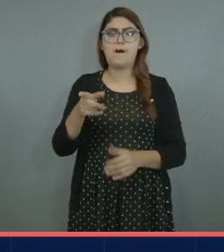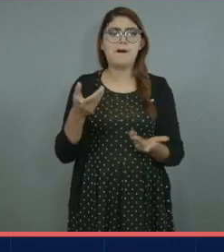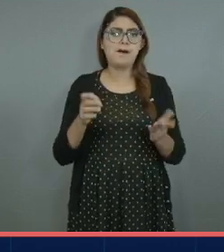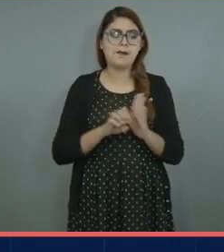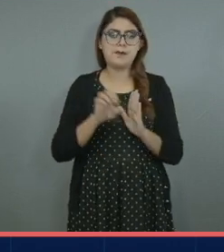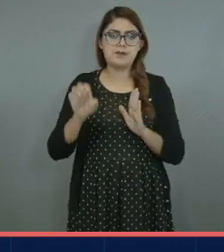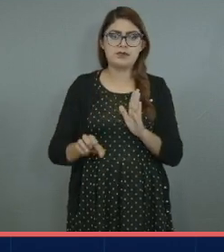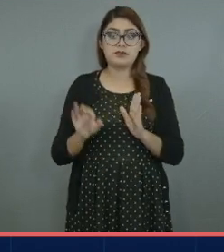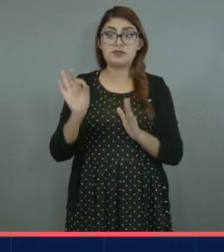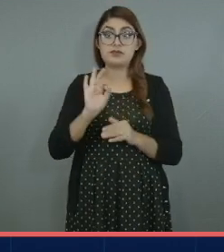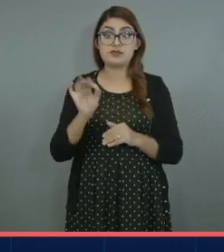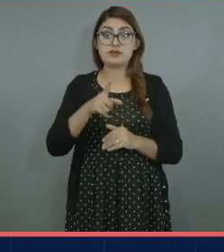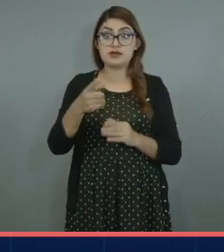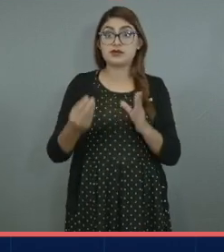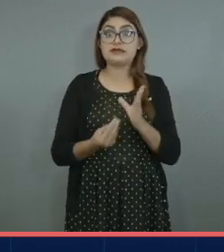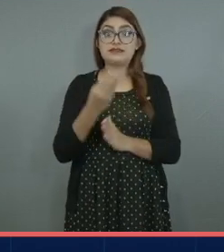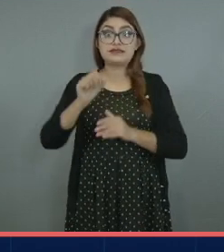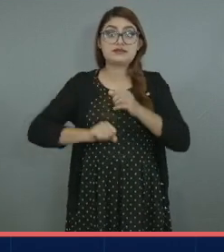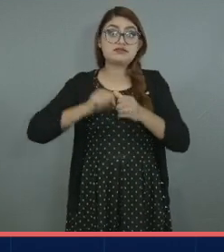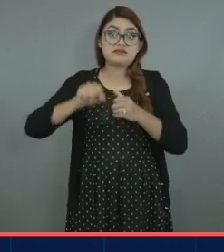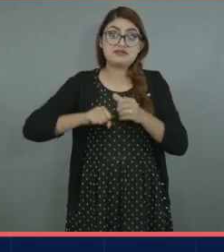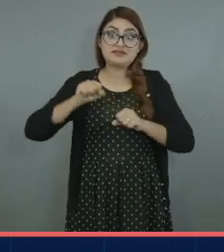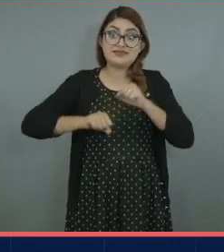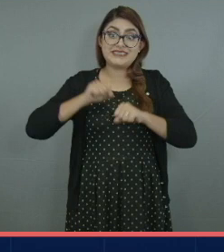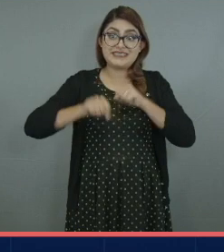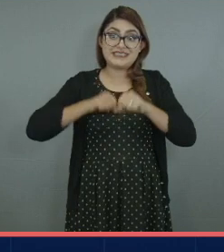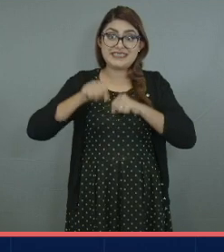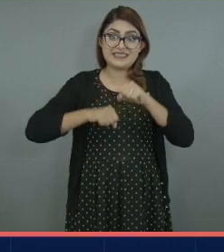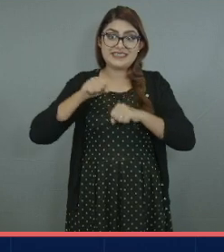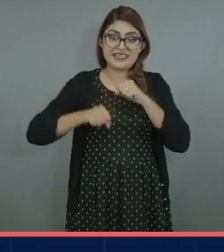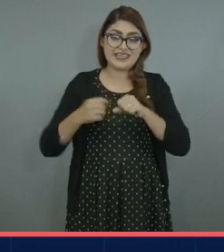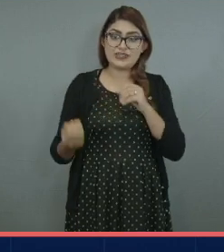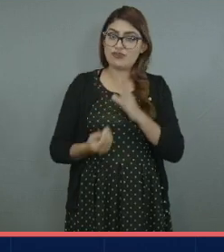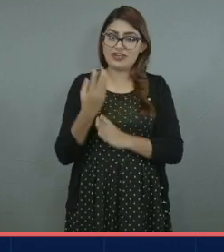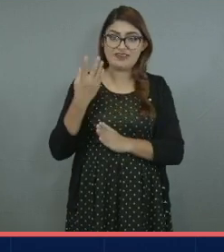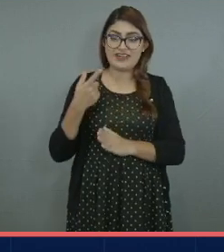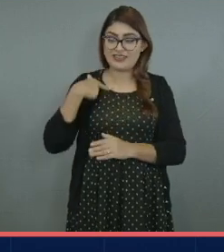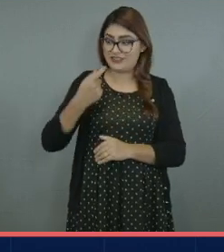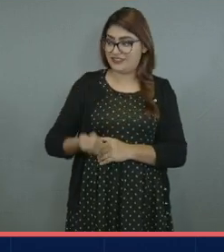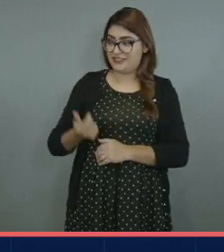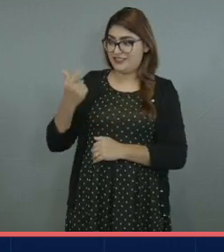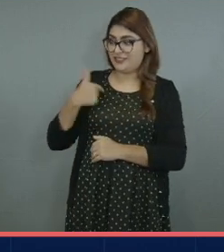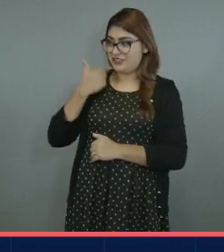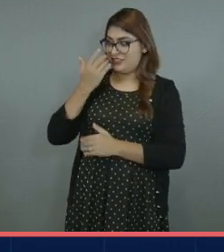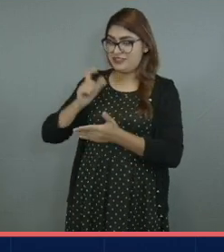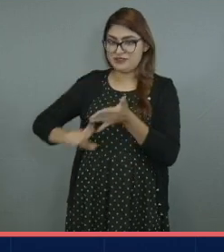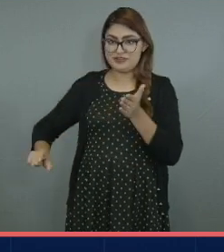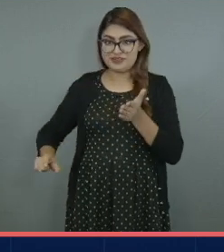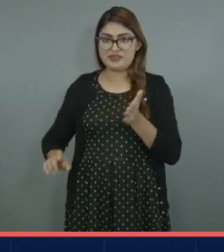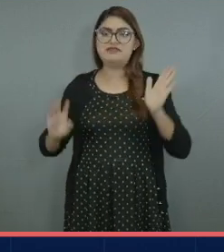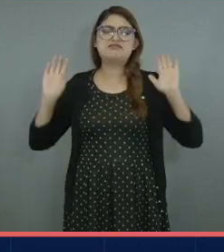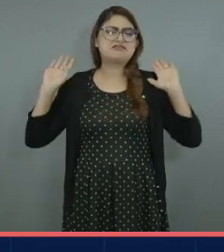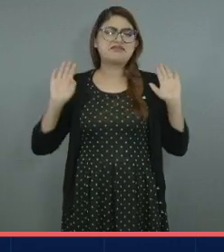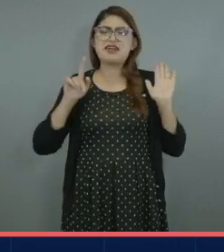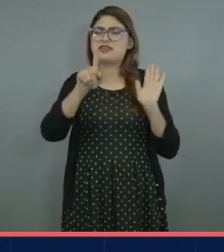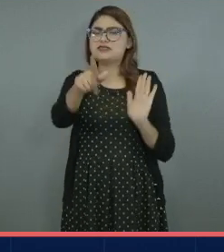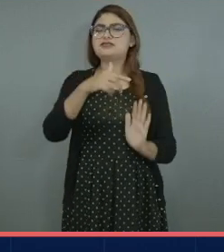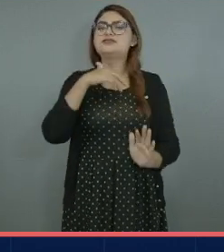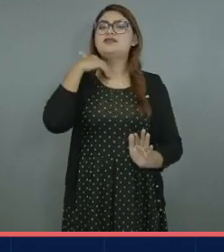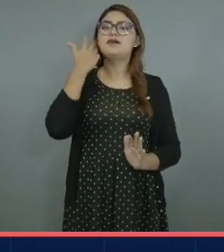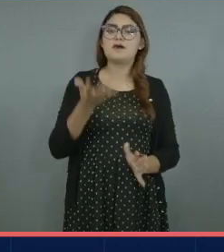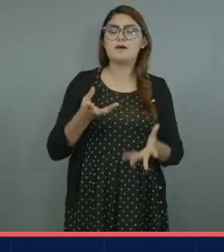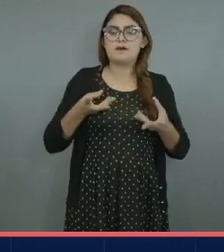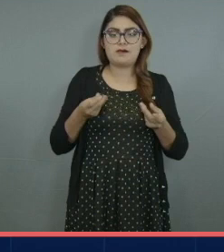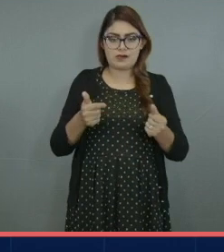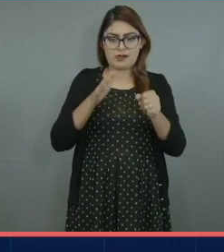el inicio de tu nueva bicicleta. No lo sé. Tú sabes en qué quieres gastarte, cuál es uno de los deseos que tienes,